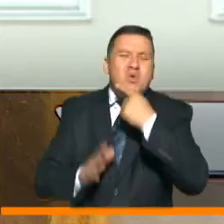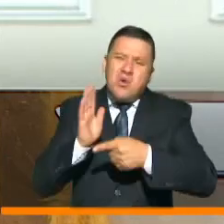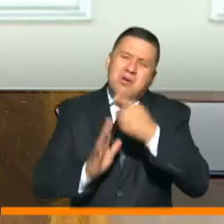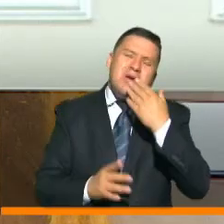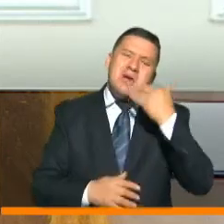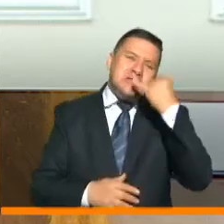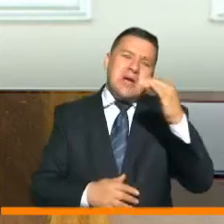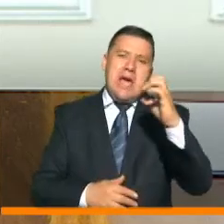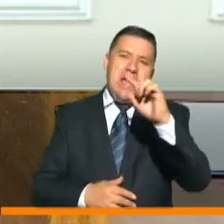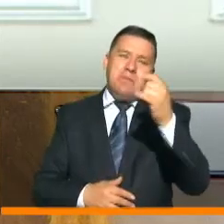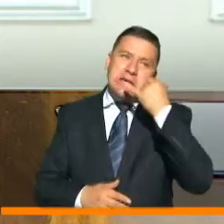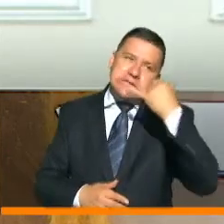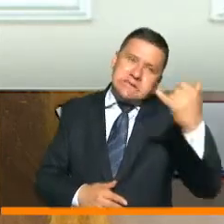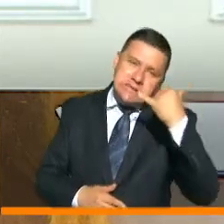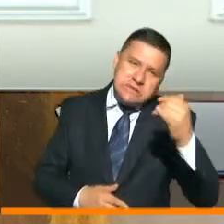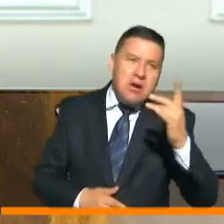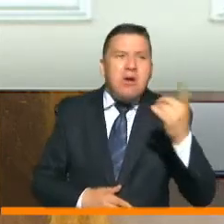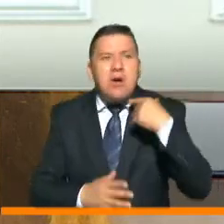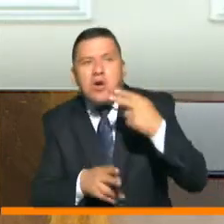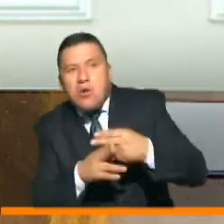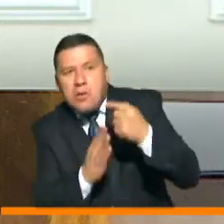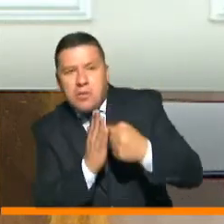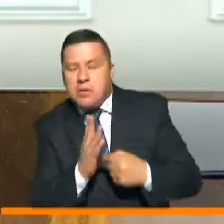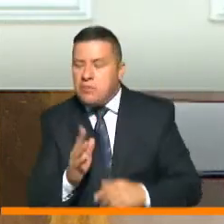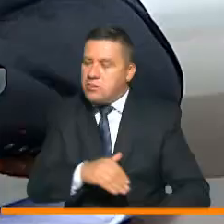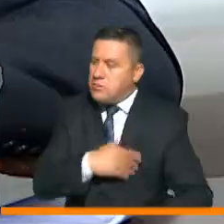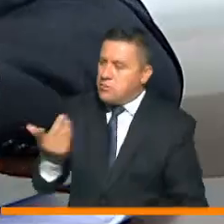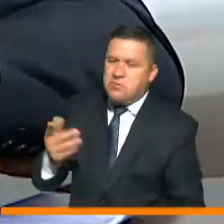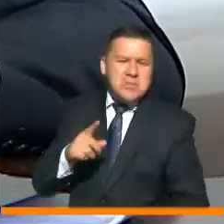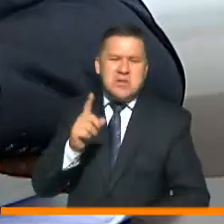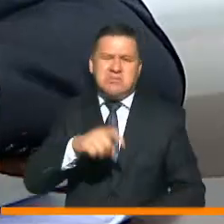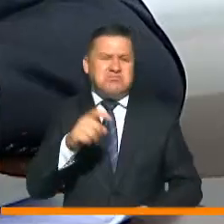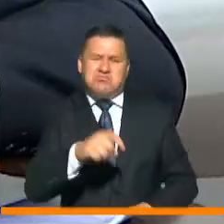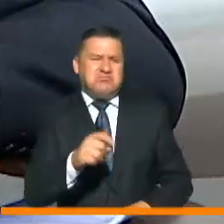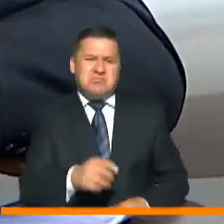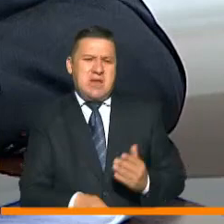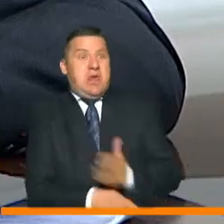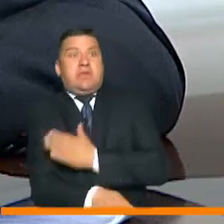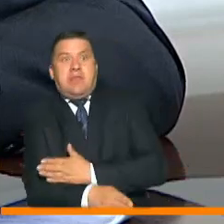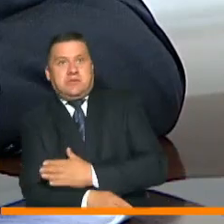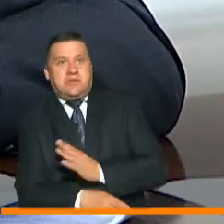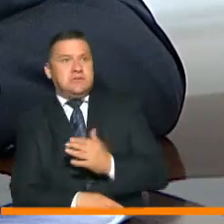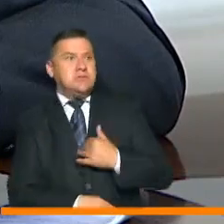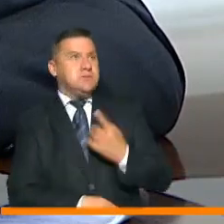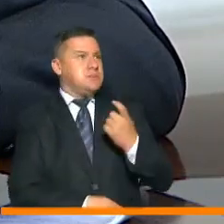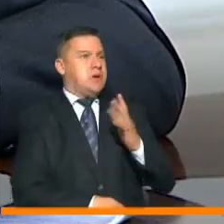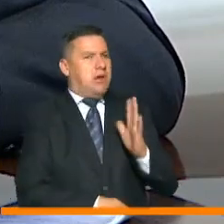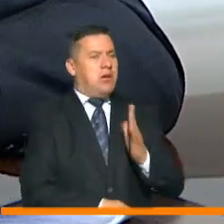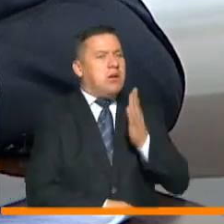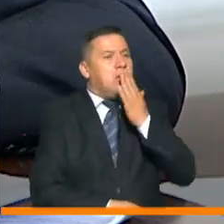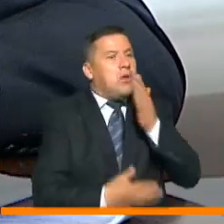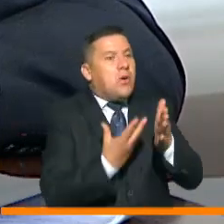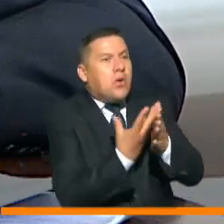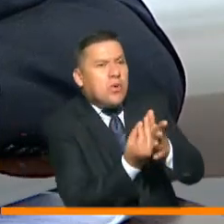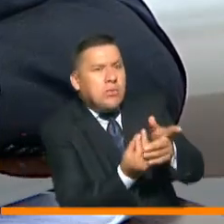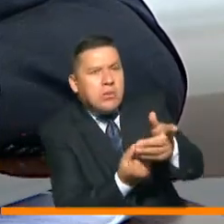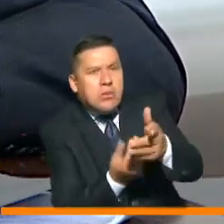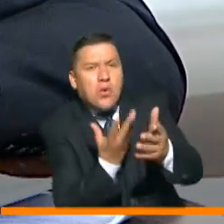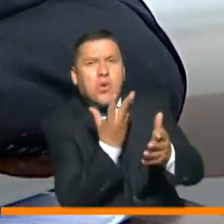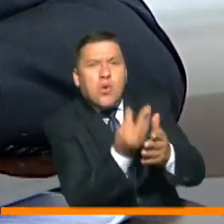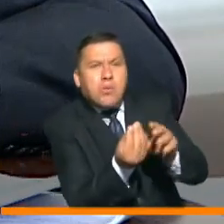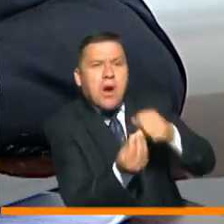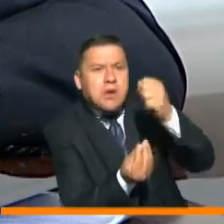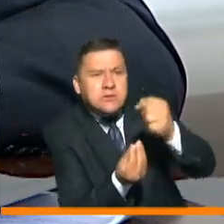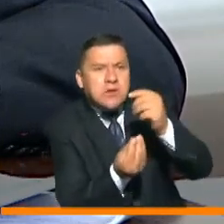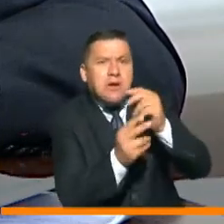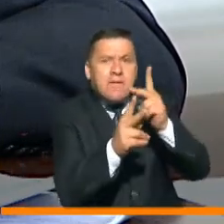con la EPS y actualizar la información. Ministro. No hay necesidad de anticiparse, va a haber siempre una etapa en la que se abre la vacunación.